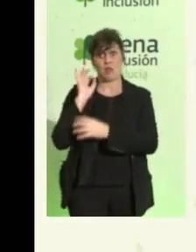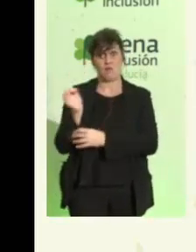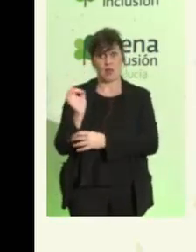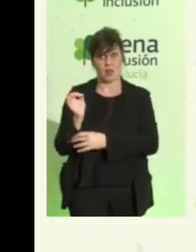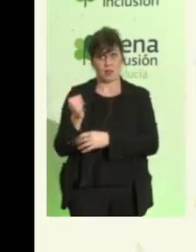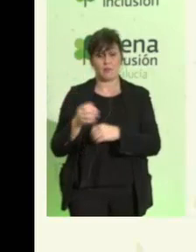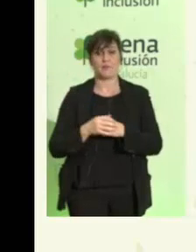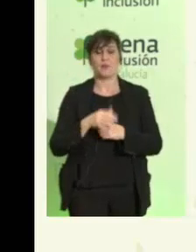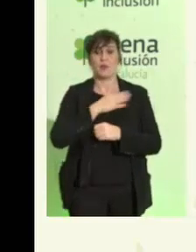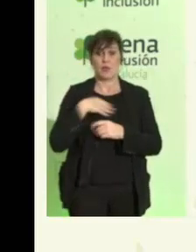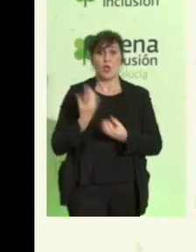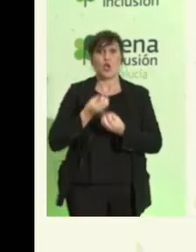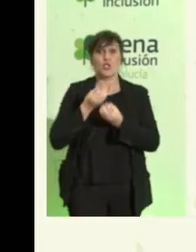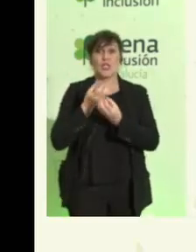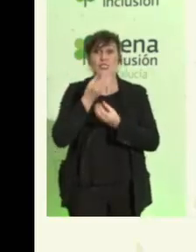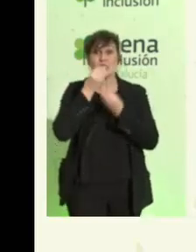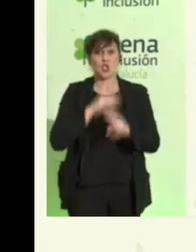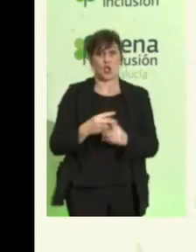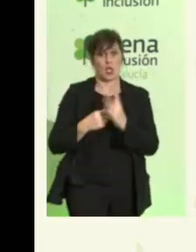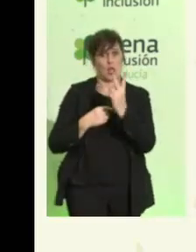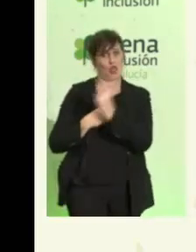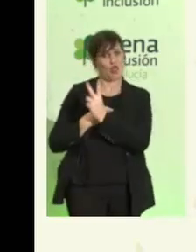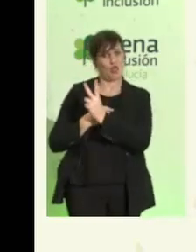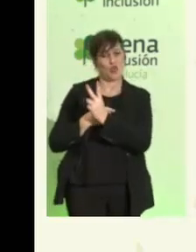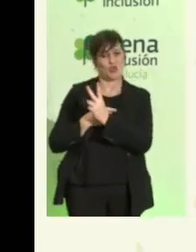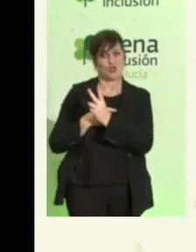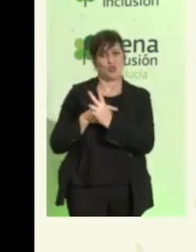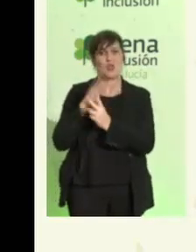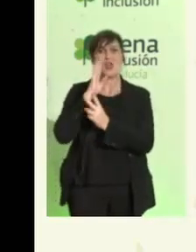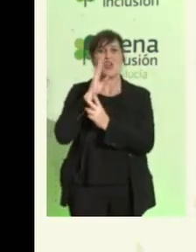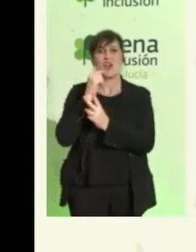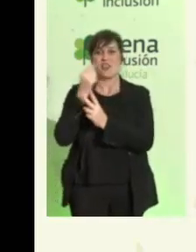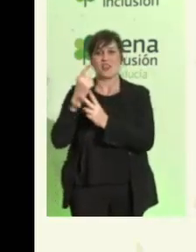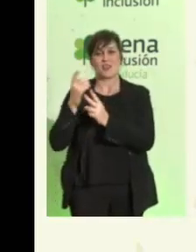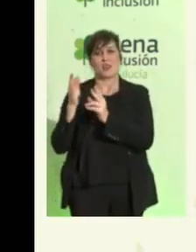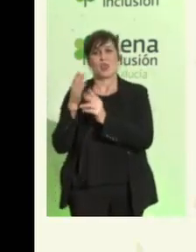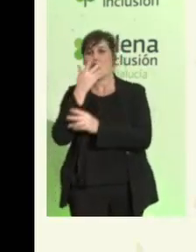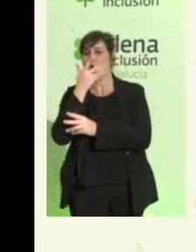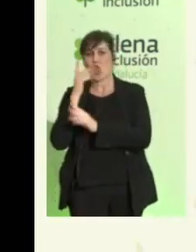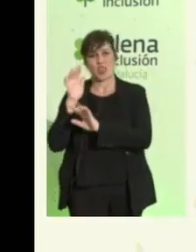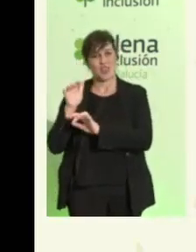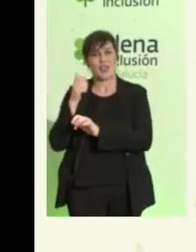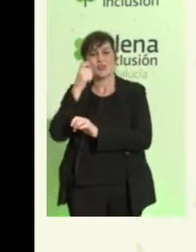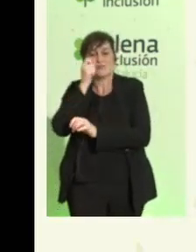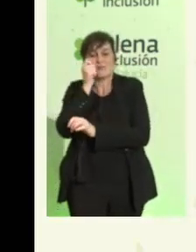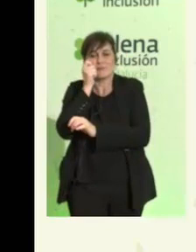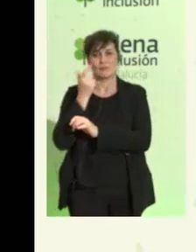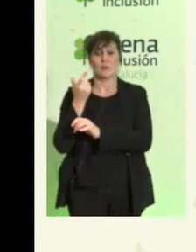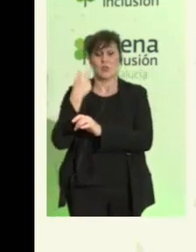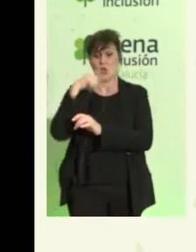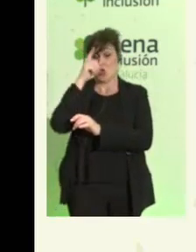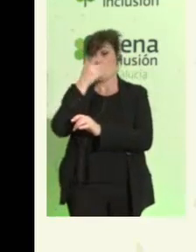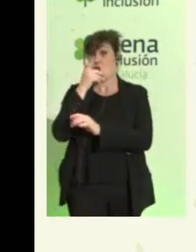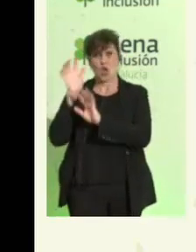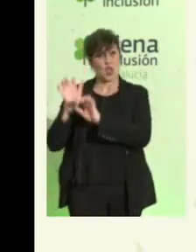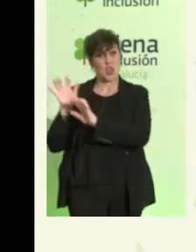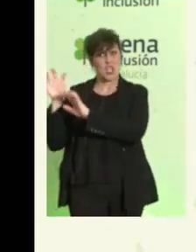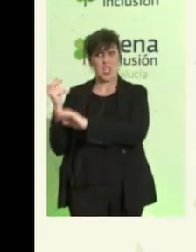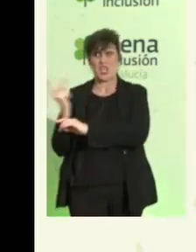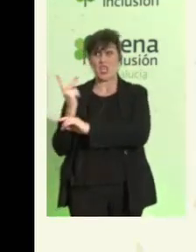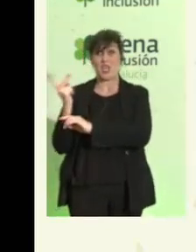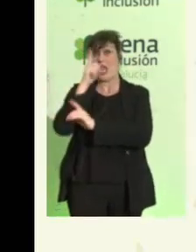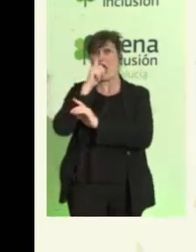dos historias de personas a las que quiero, que conocí en los años 90 y que me invitaron